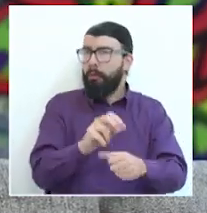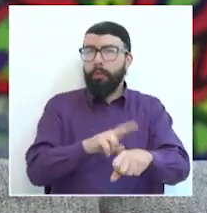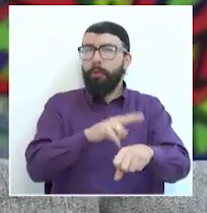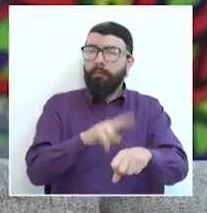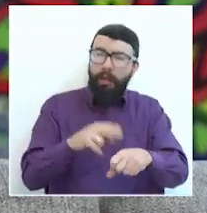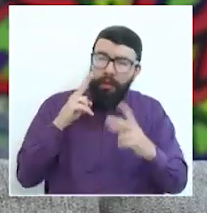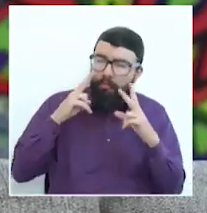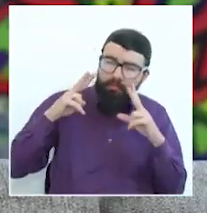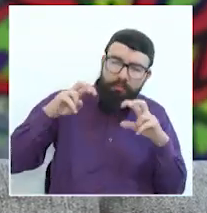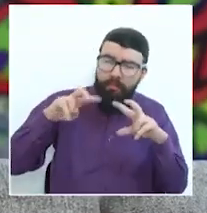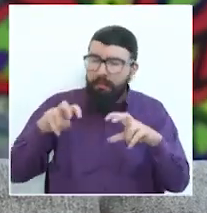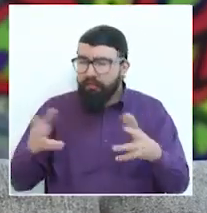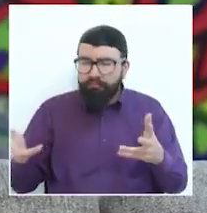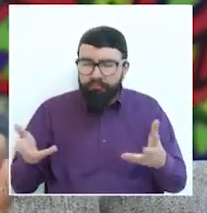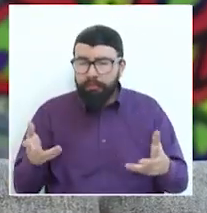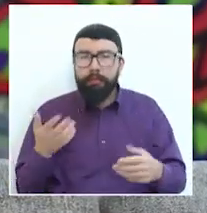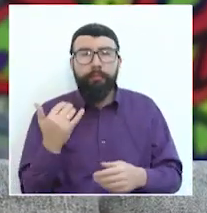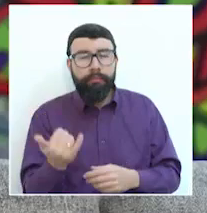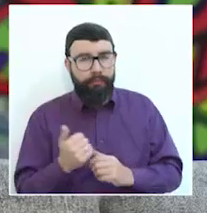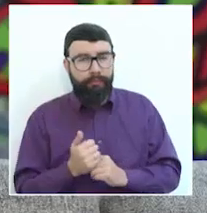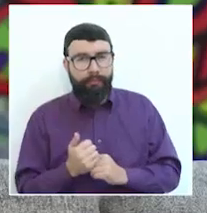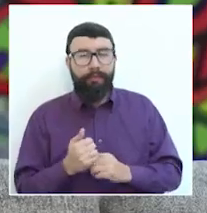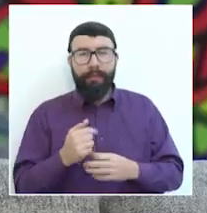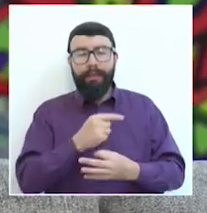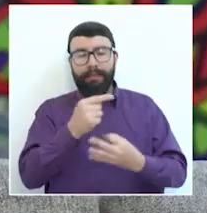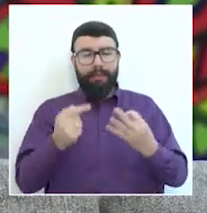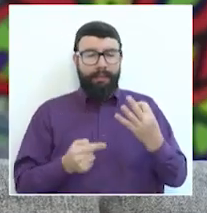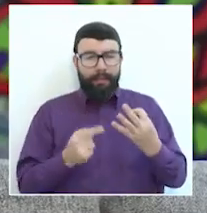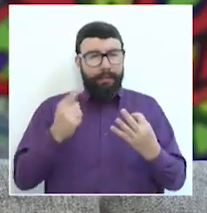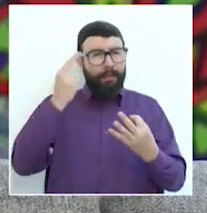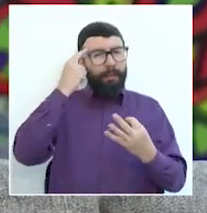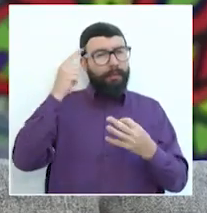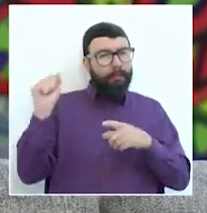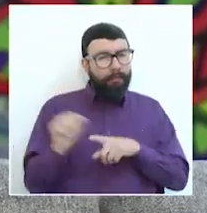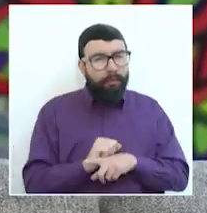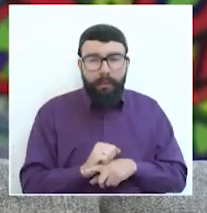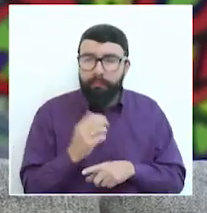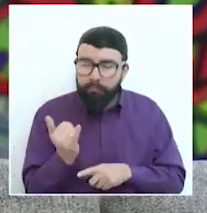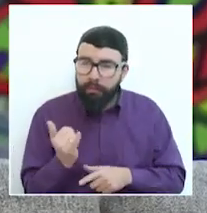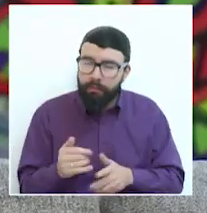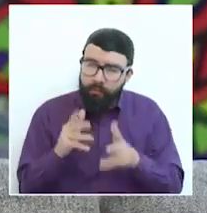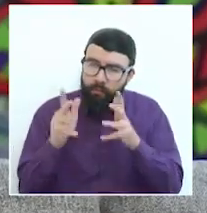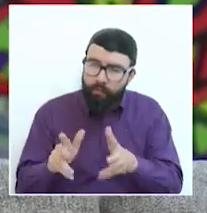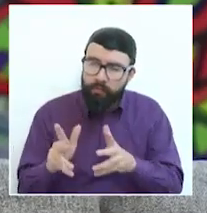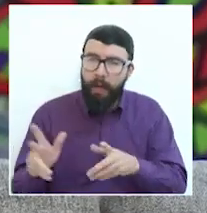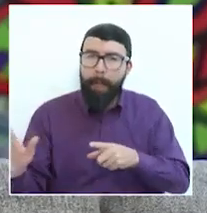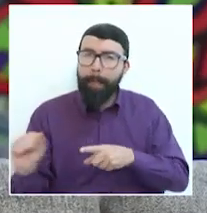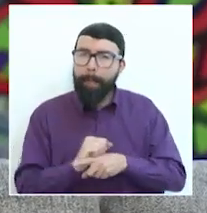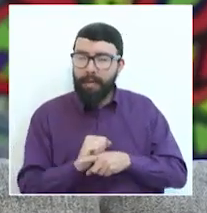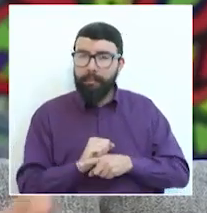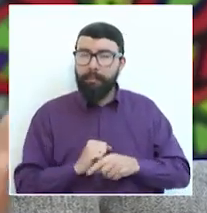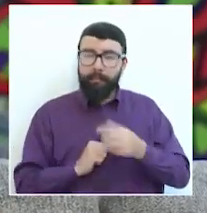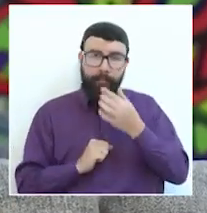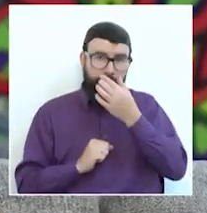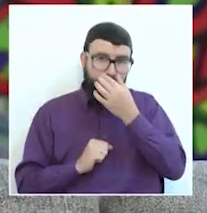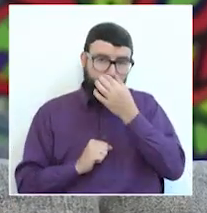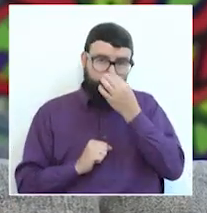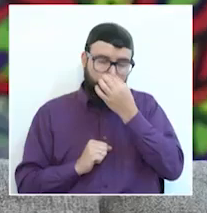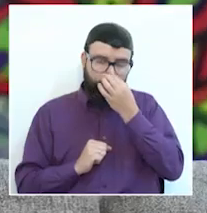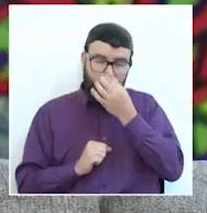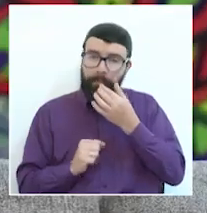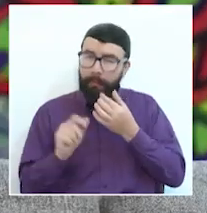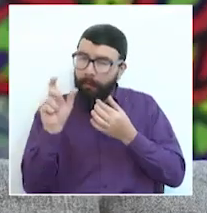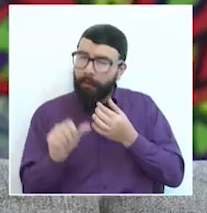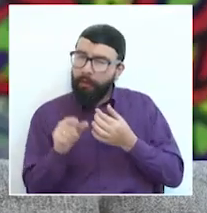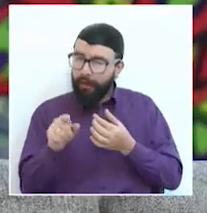lo primero que hacemos es, hacemos 3 clases teórico-prácticas, en donde la persona va a